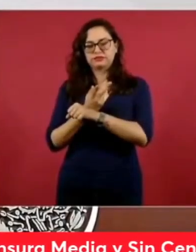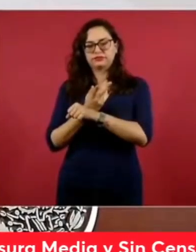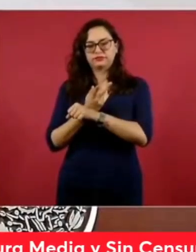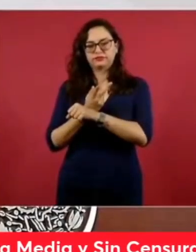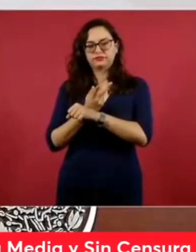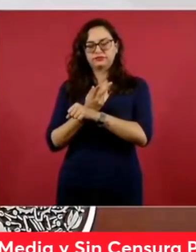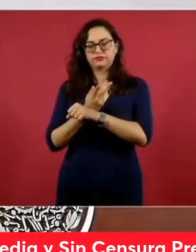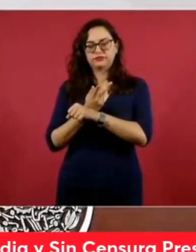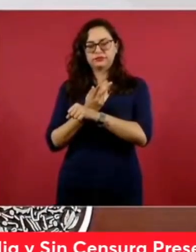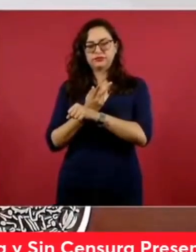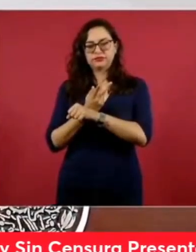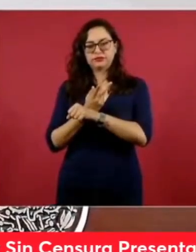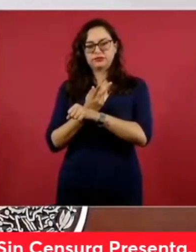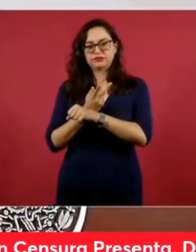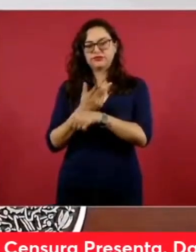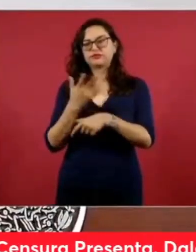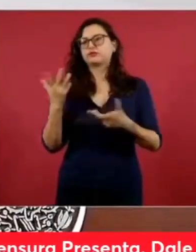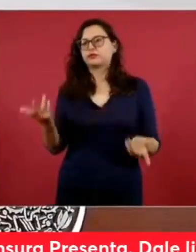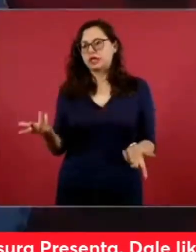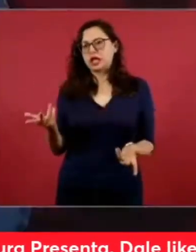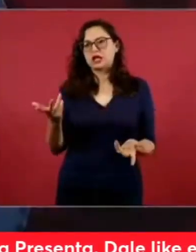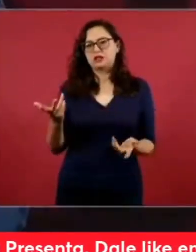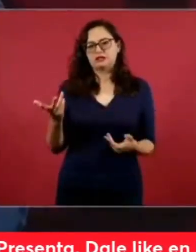noticieros, ¿no? De un día,